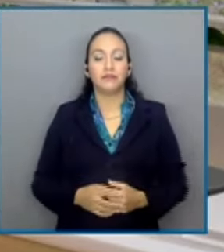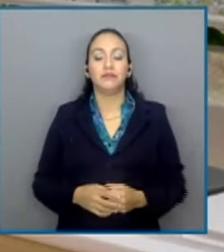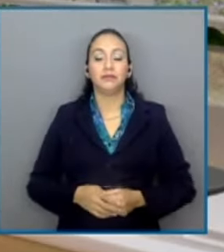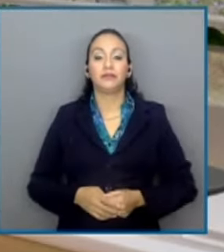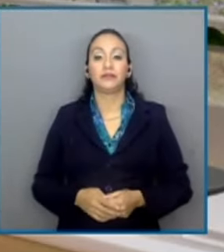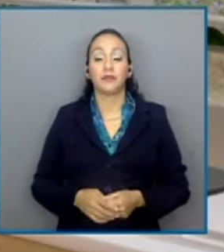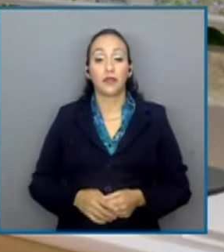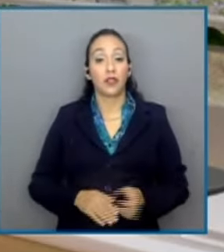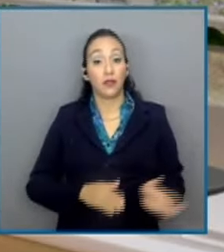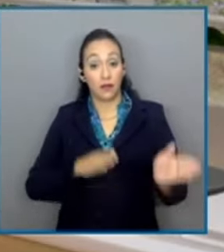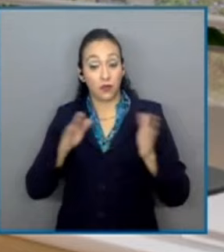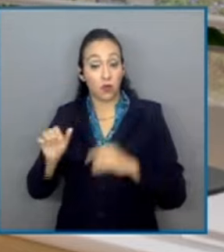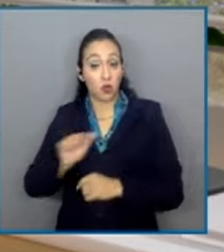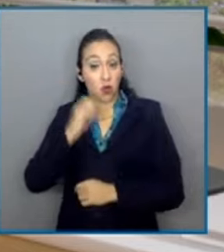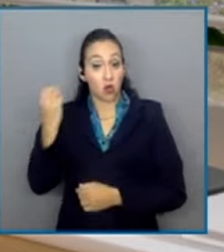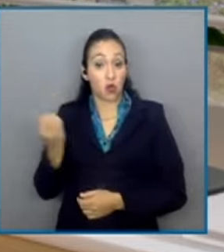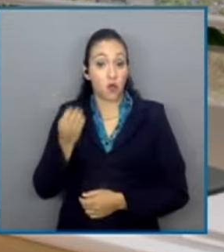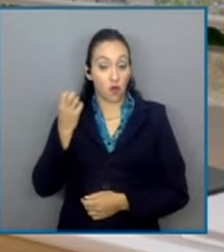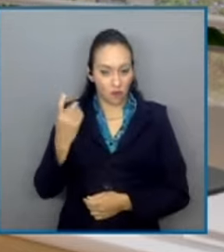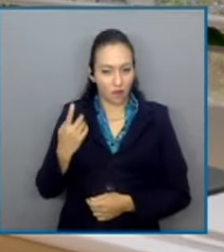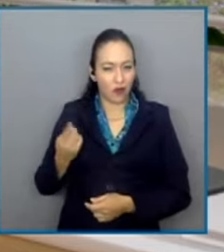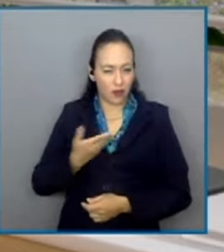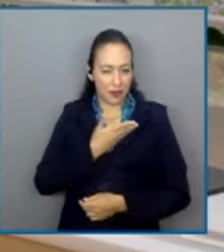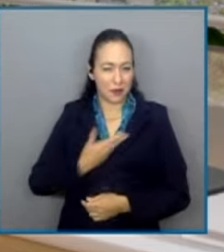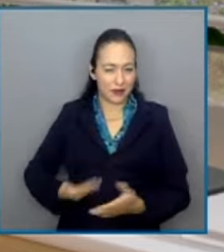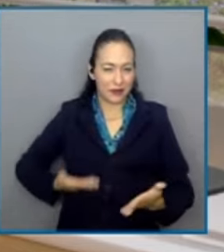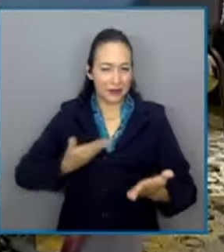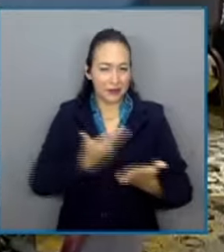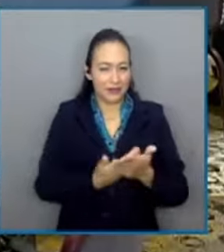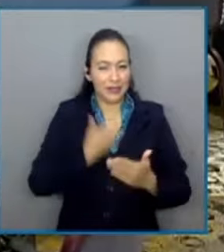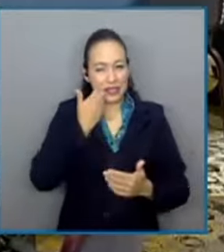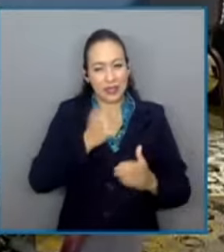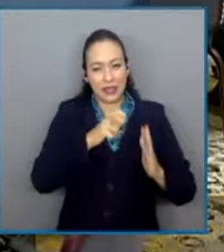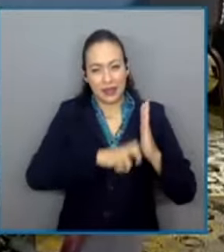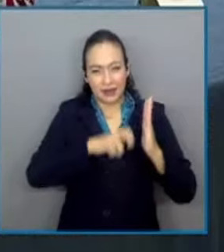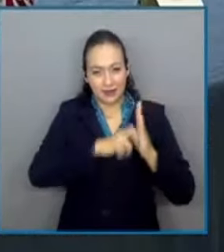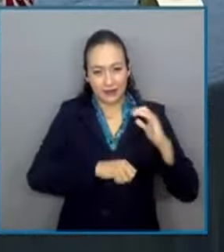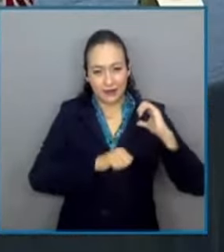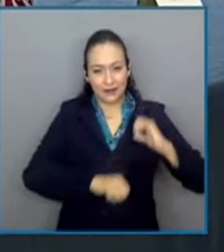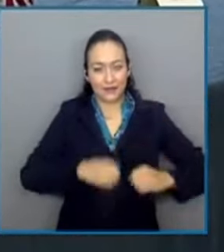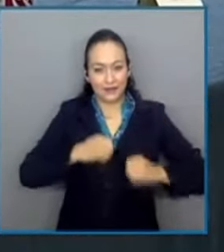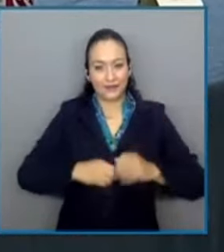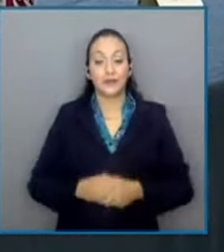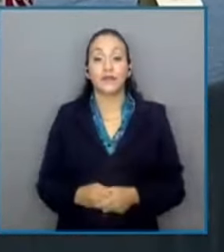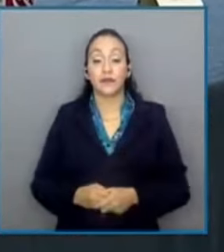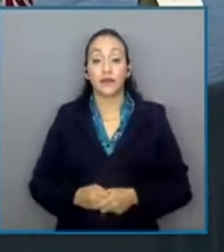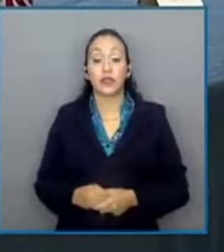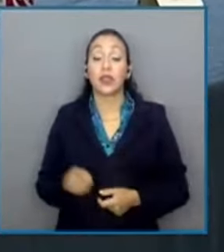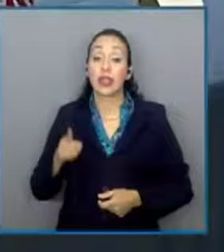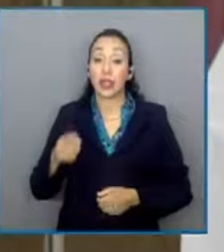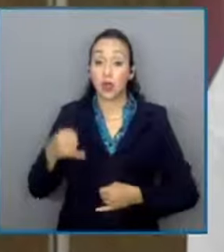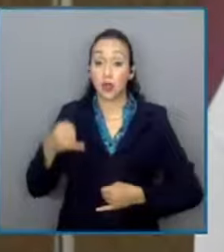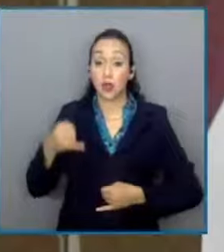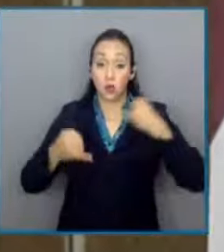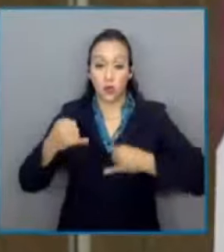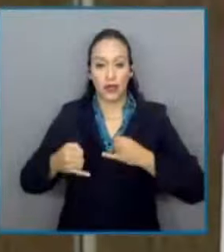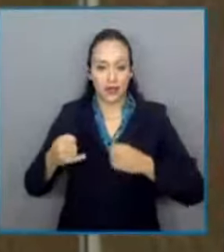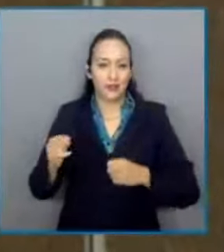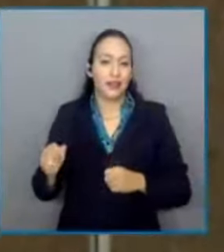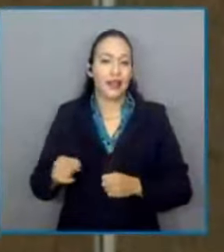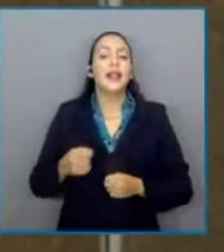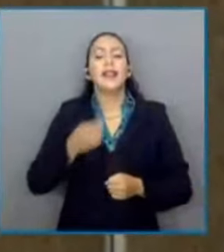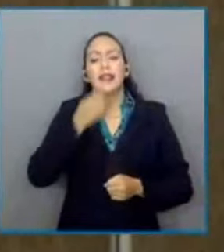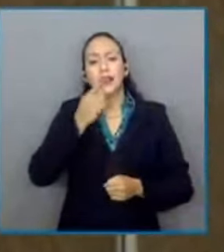de la iniciativa presidencial de reforma al Poder Judicial, el juez de distrito, Eduardo Osorio Rosado, manifestó que la propuesta